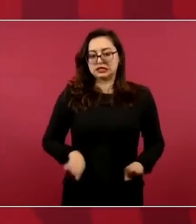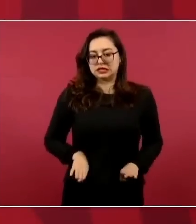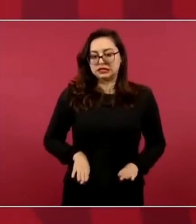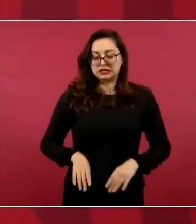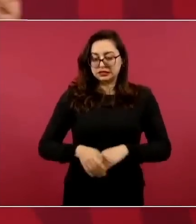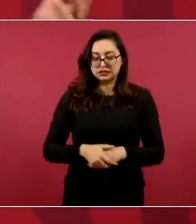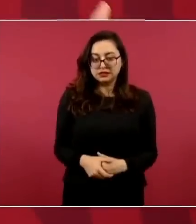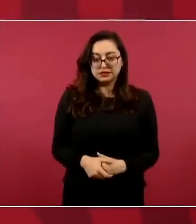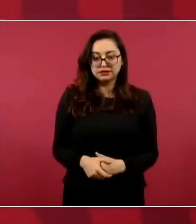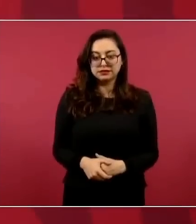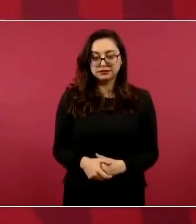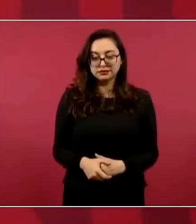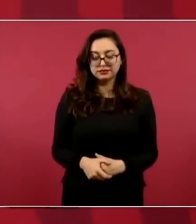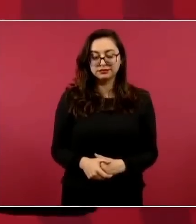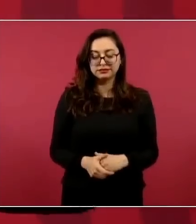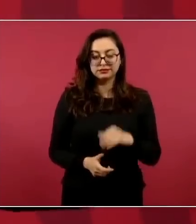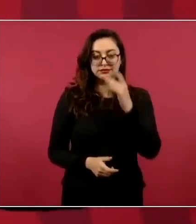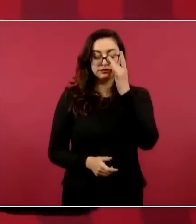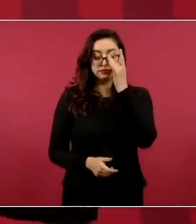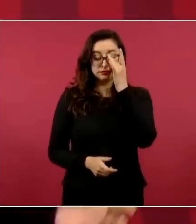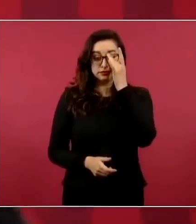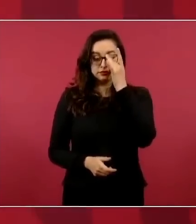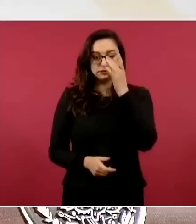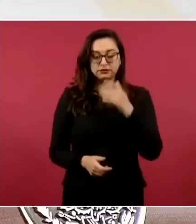Por eso les molesta